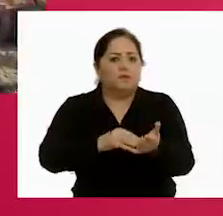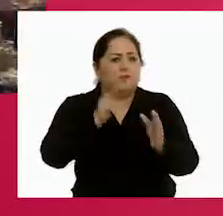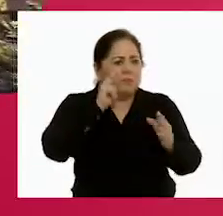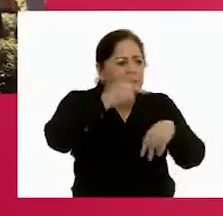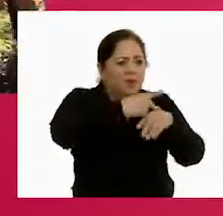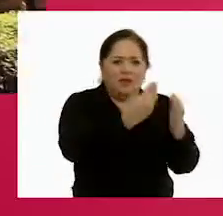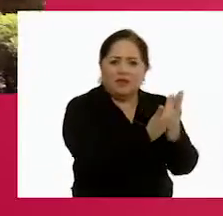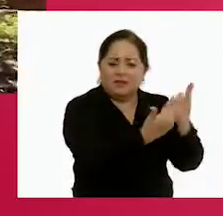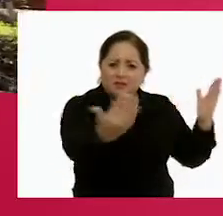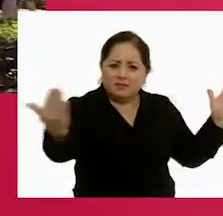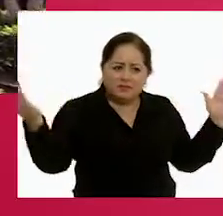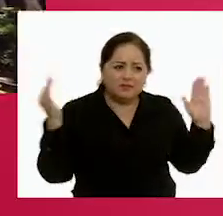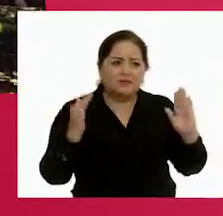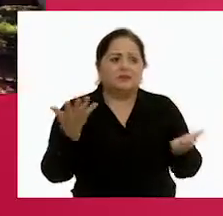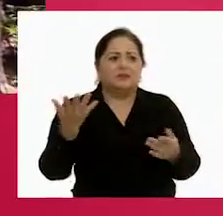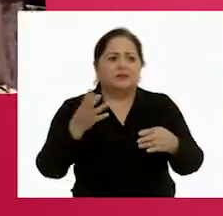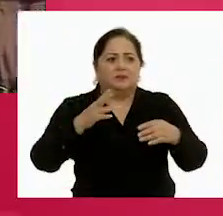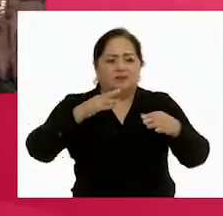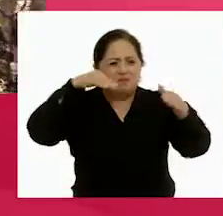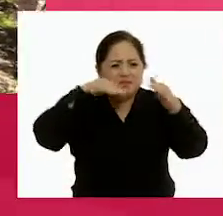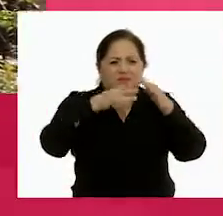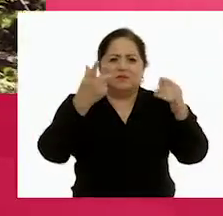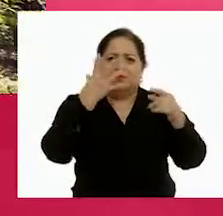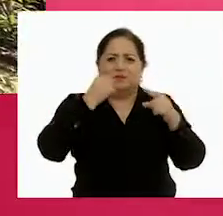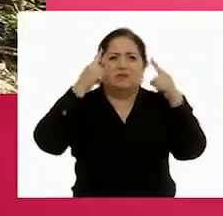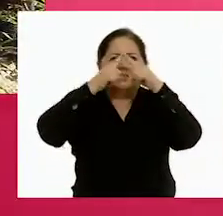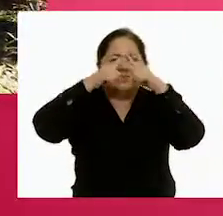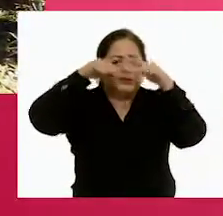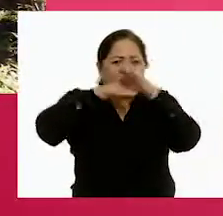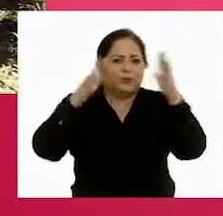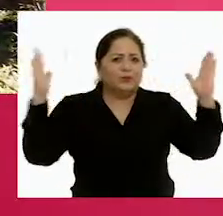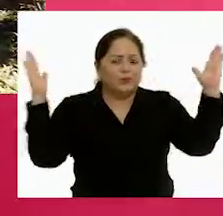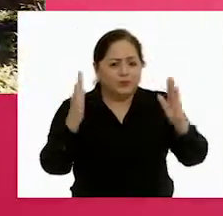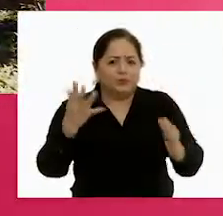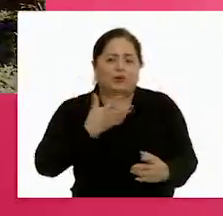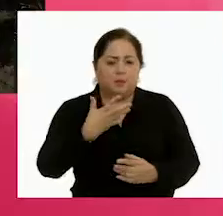talaveras, caballerizas, establos y una hermosa capilla.